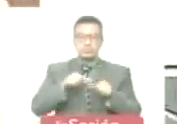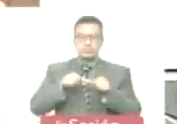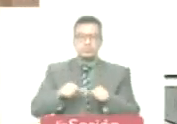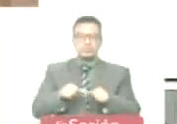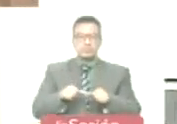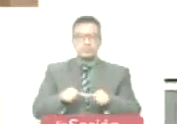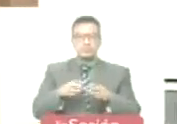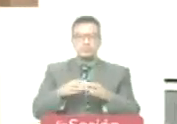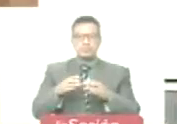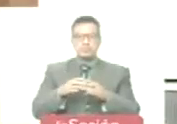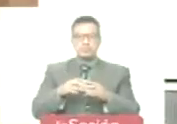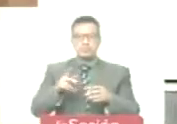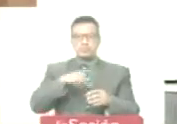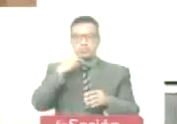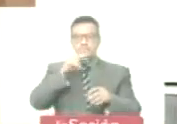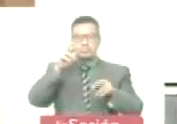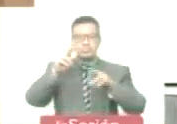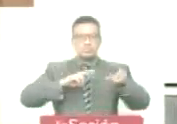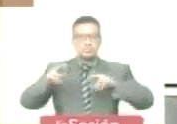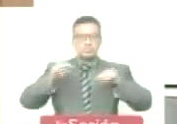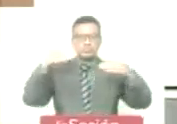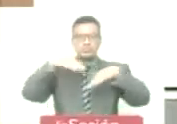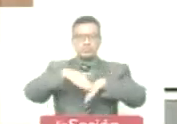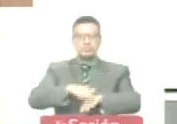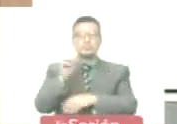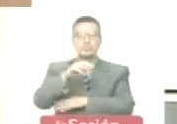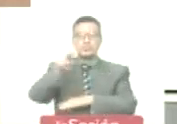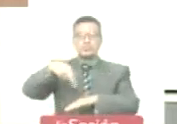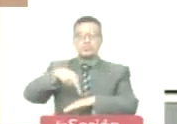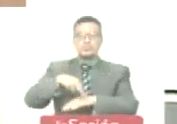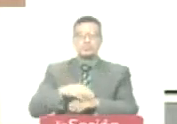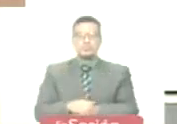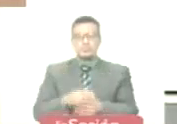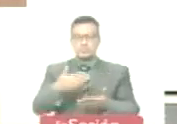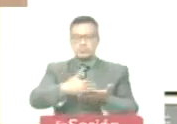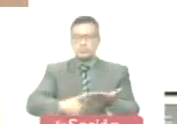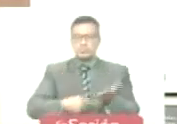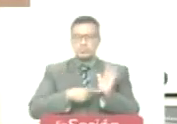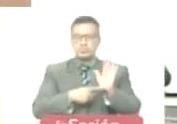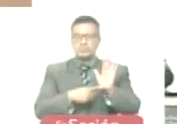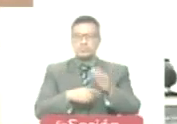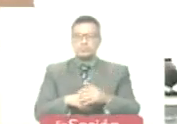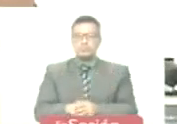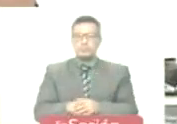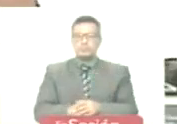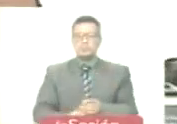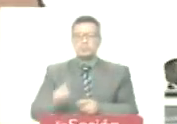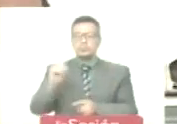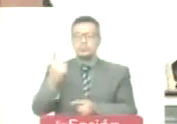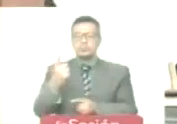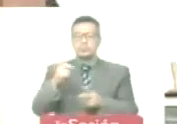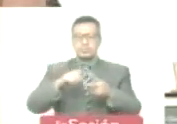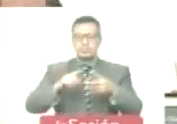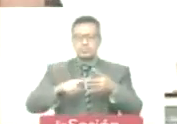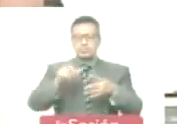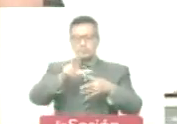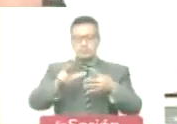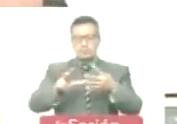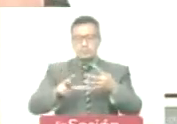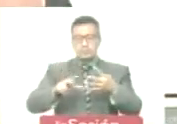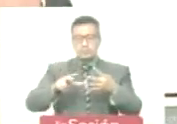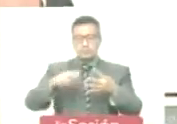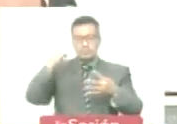como miembro permanente de la Comisión de Política Exterior, Soberanía e Integración de esta Asamblea Nacional, presentar a uno de los tres generales que ha